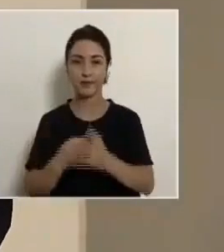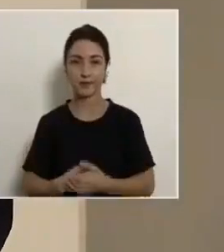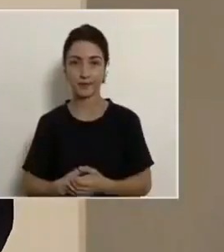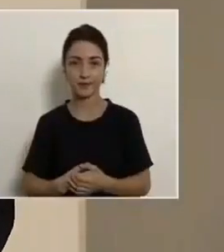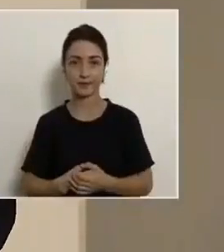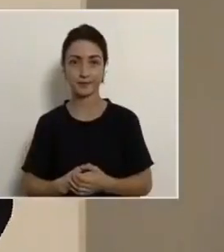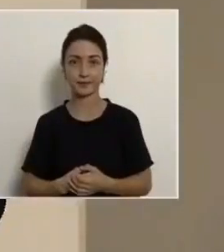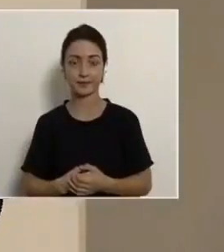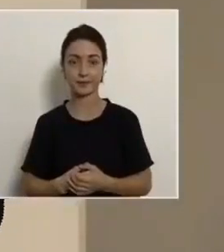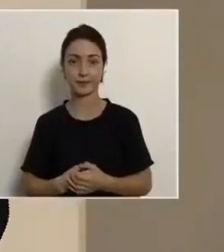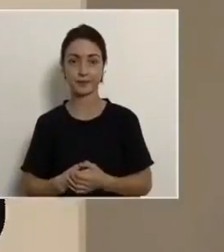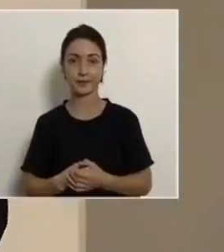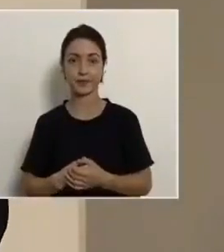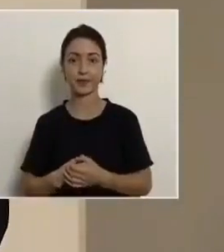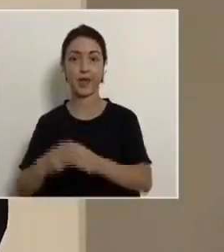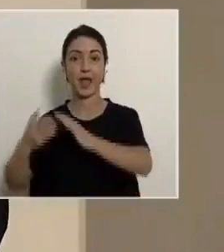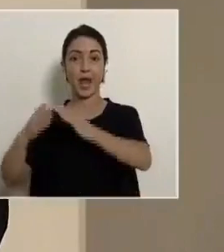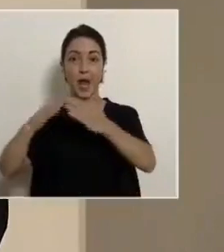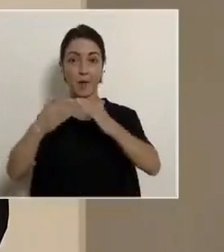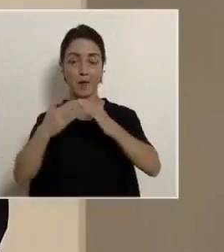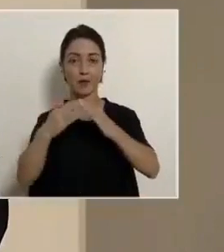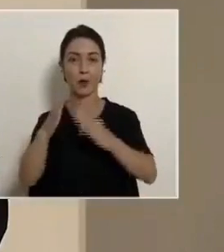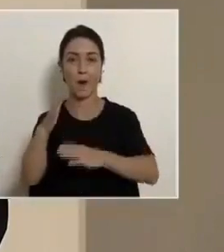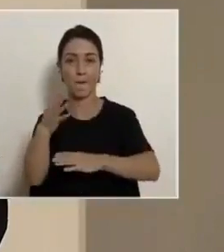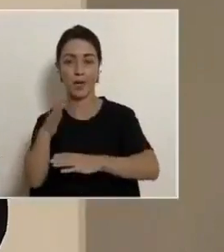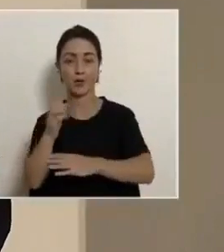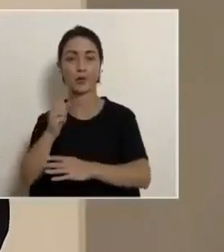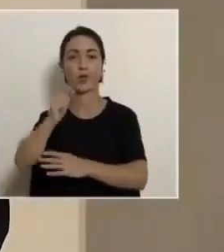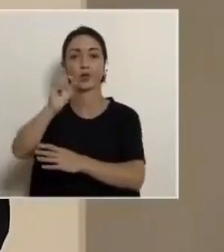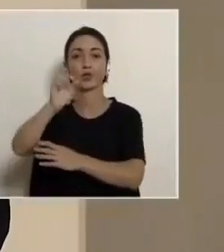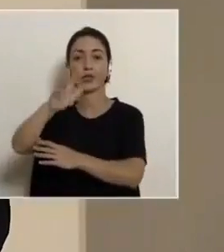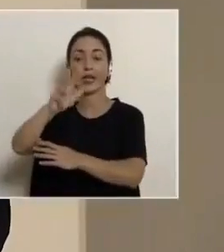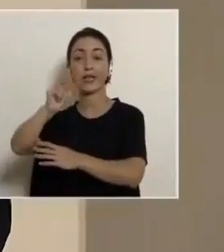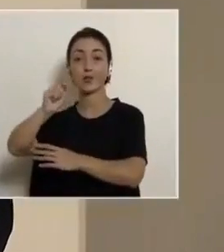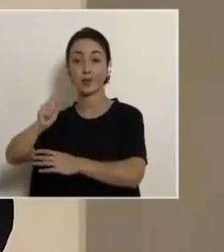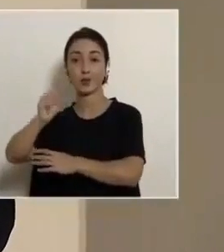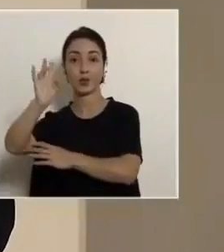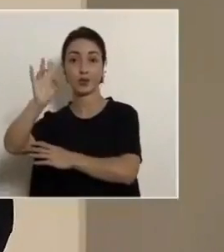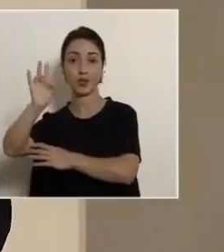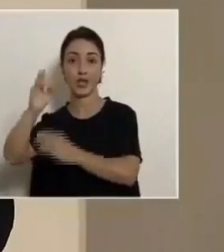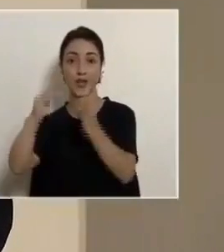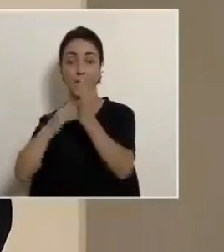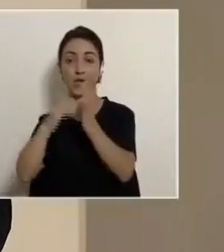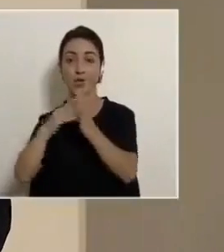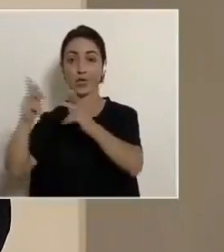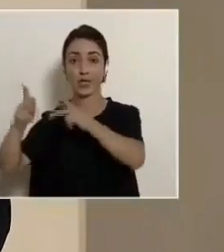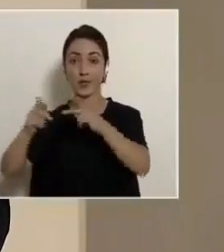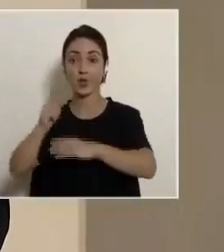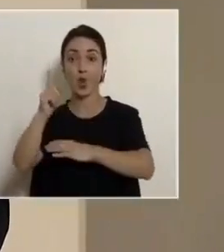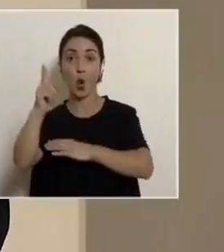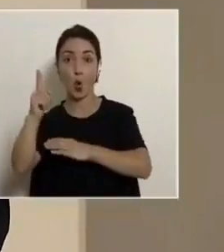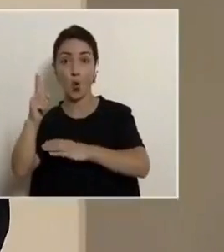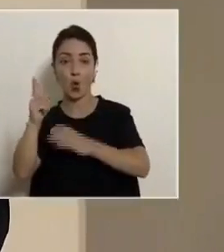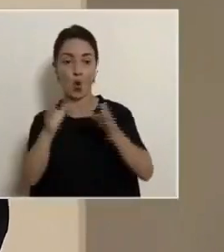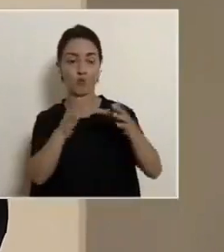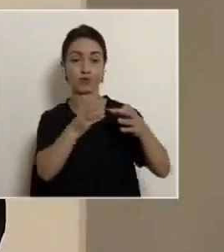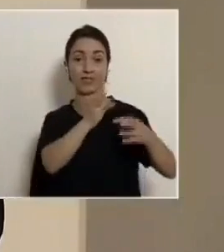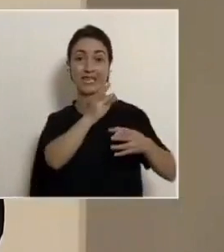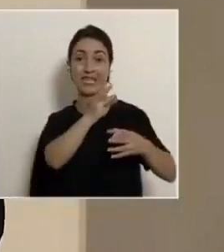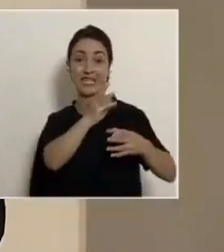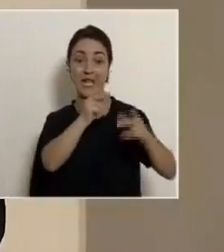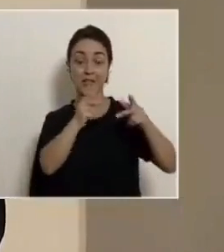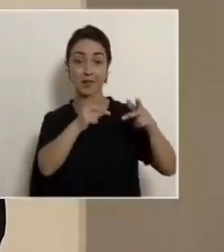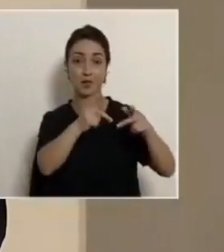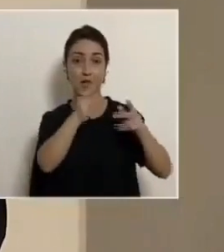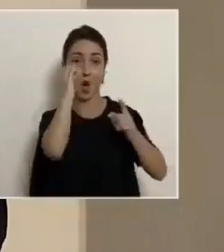que de la población meta, que es alrededor de 3,7 millones de personas, uno de cada seis personas, que son el objetivo